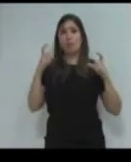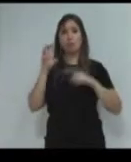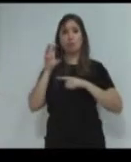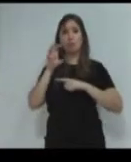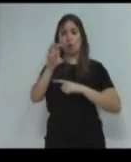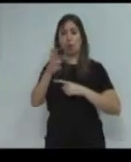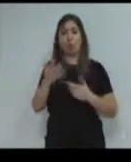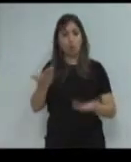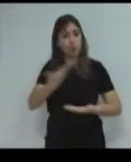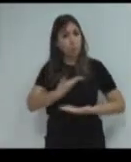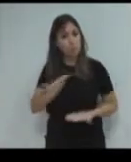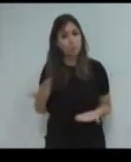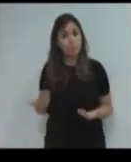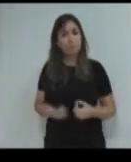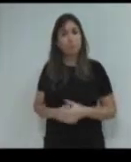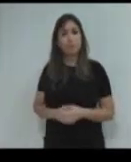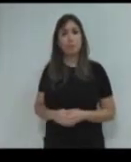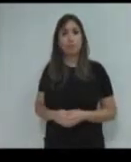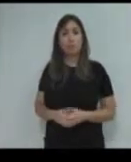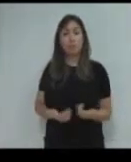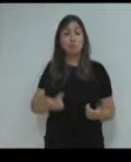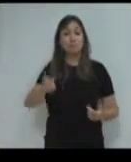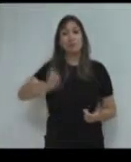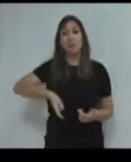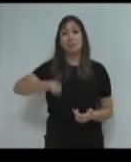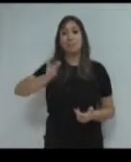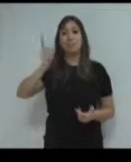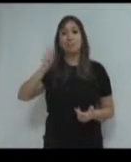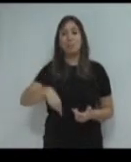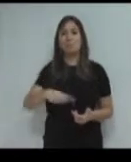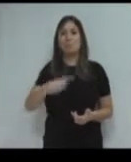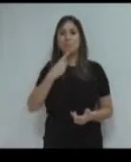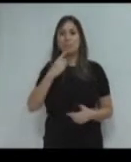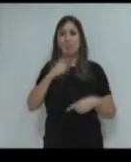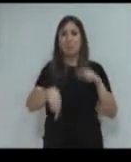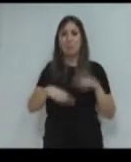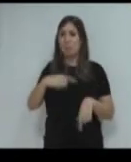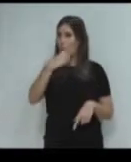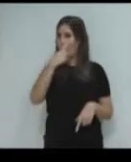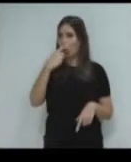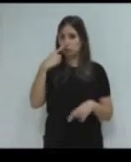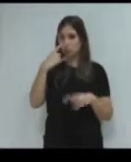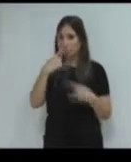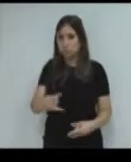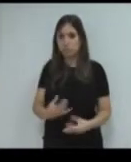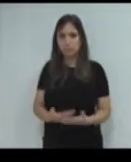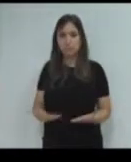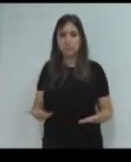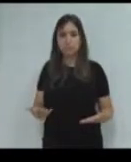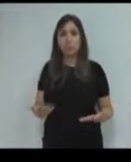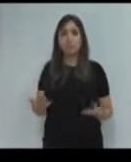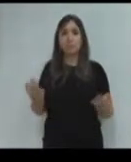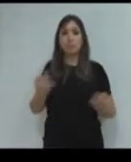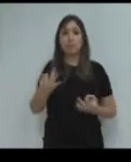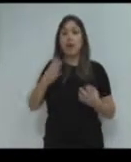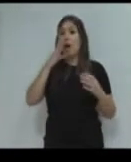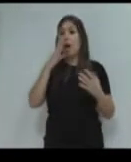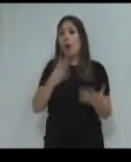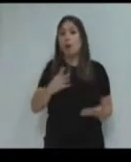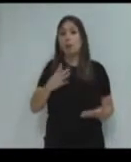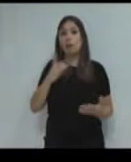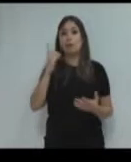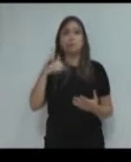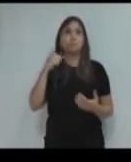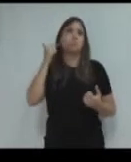Entre otras cosas porque, bueno, es el tópico de que también comemos por los ojos. Pero es que hoy en día, como también ahora pues hay